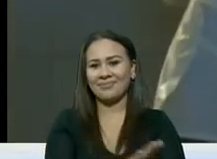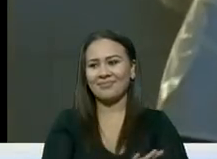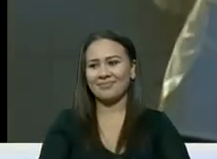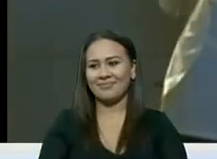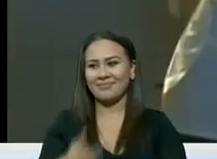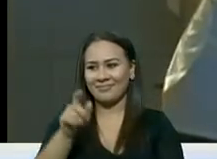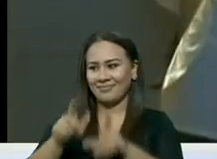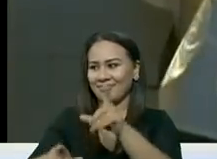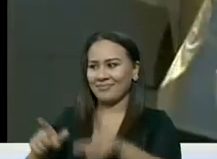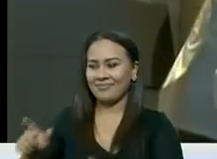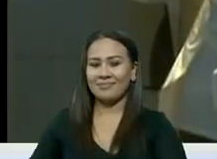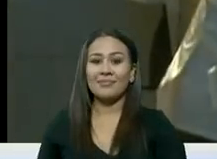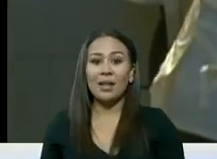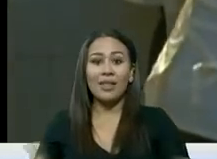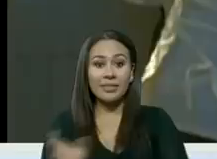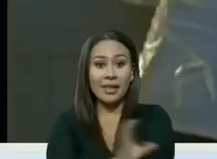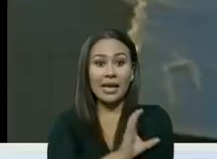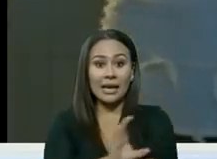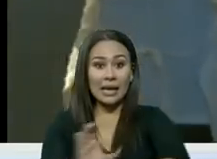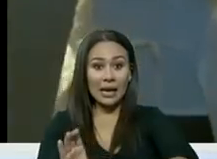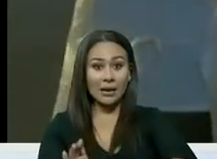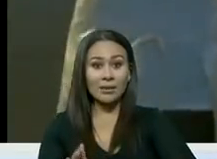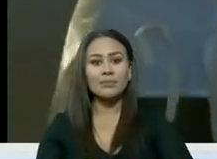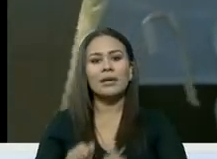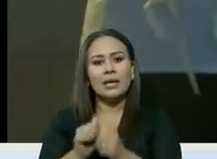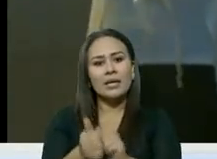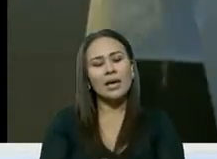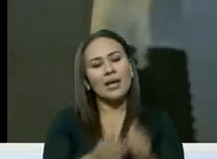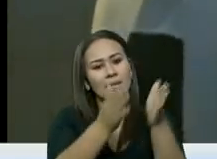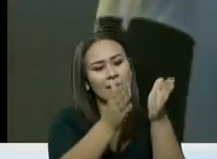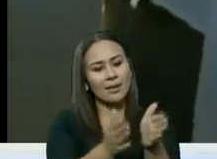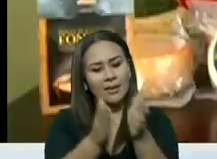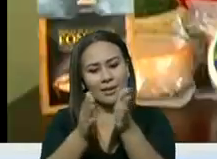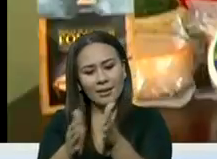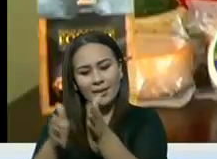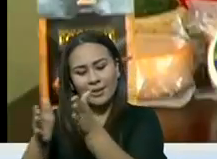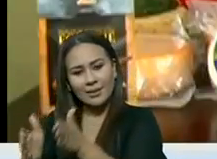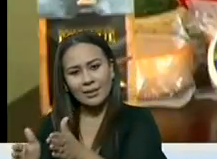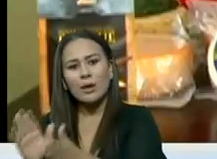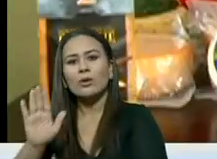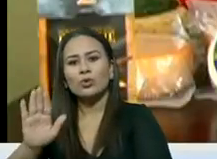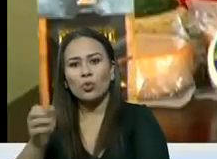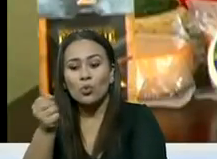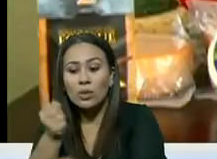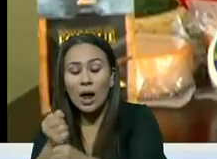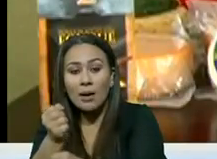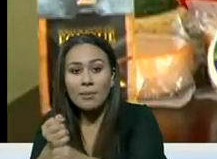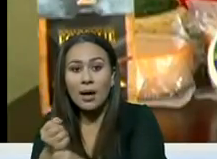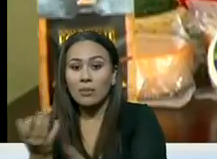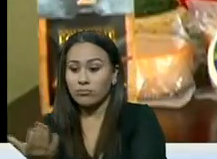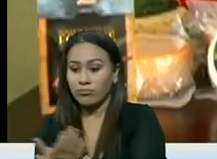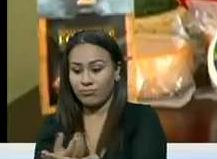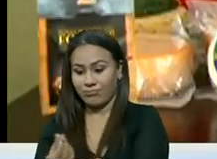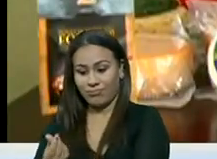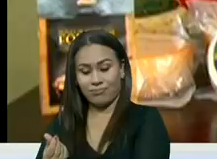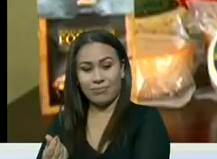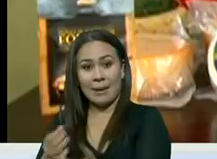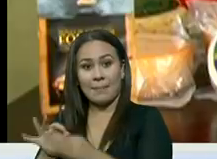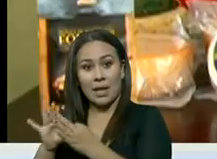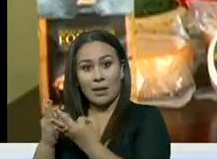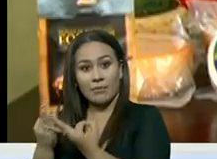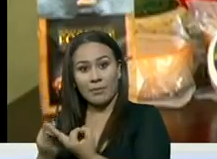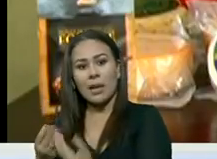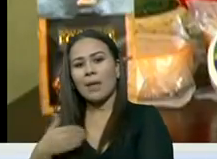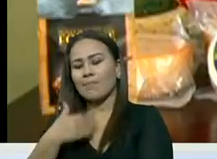población campesina que se dedicaban cada quien a su sustento familiar, se organizaron